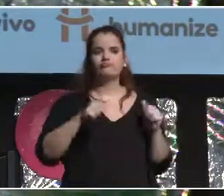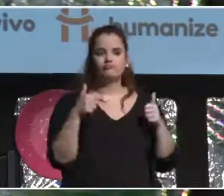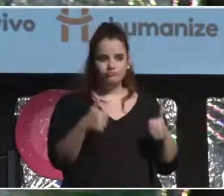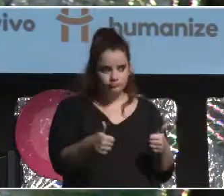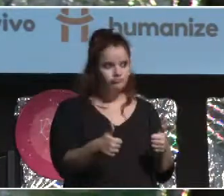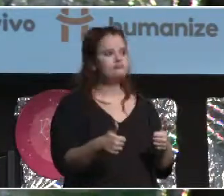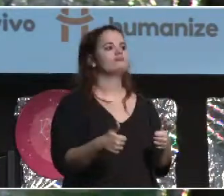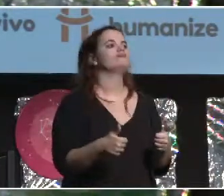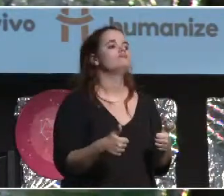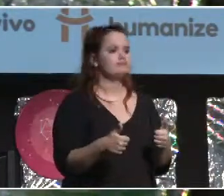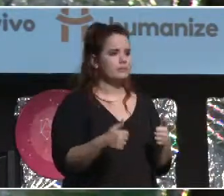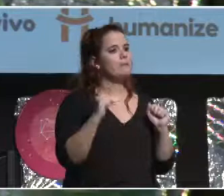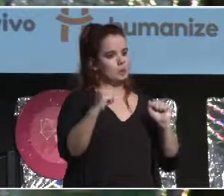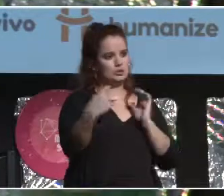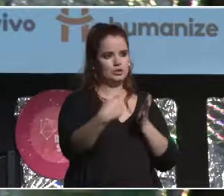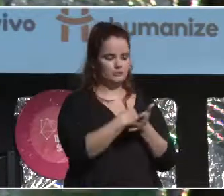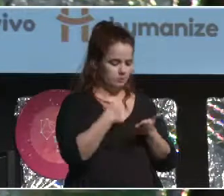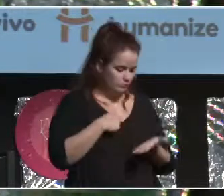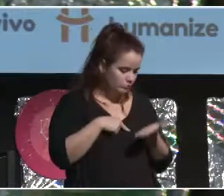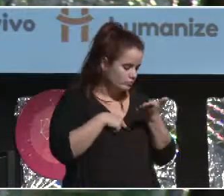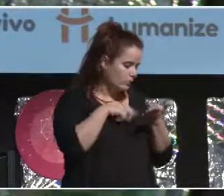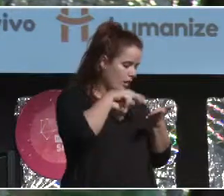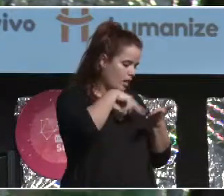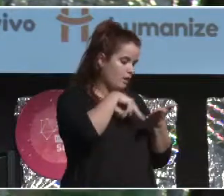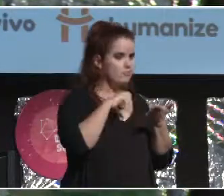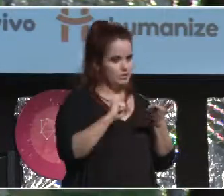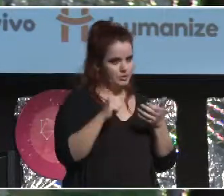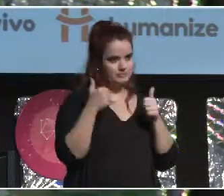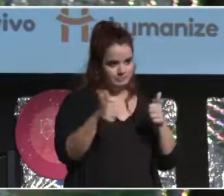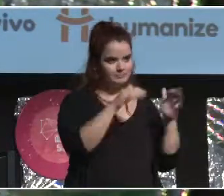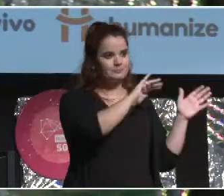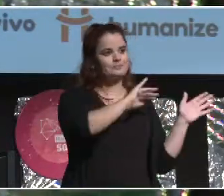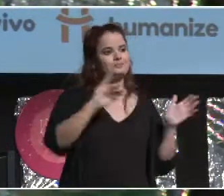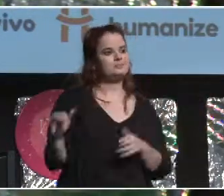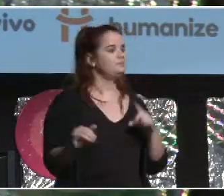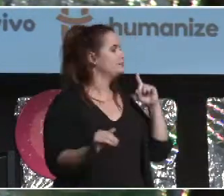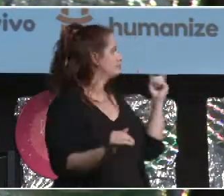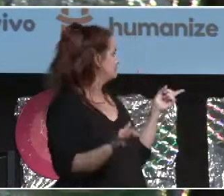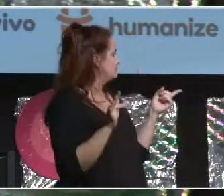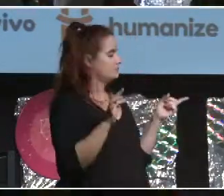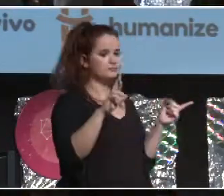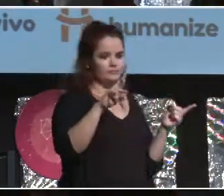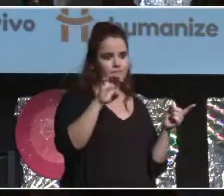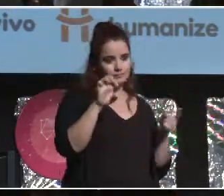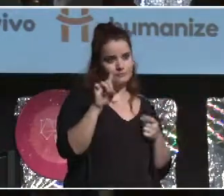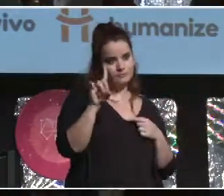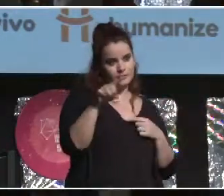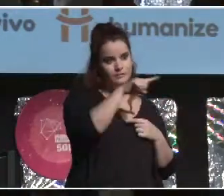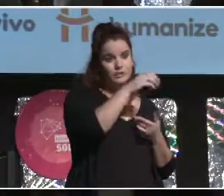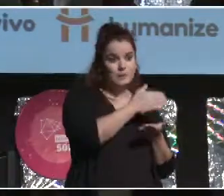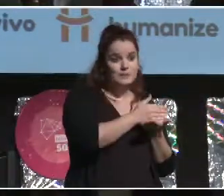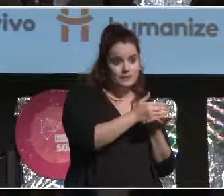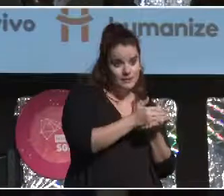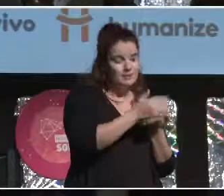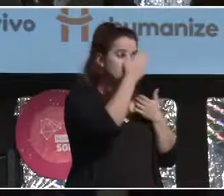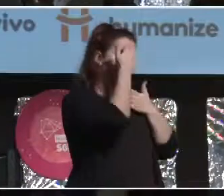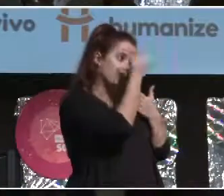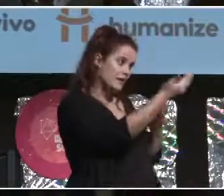fala deles, já trazer as perguntas de vocês, ok? Então, vou começar pelo Fred. Super obrigada, tá, por estar aqui